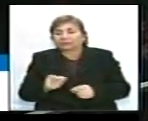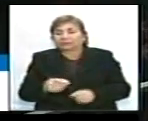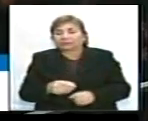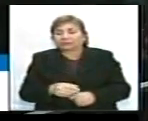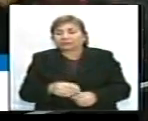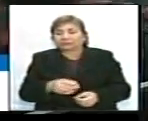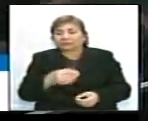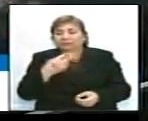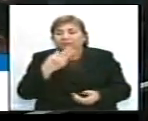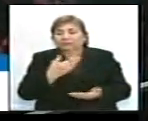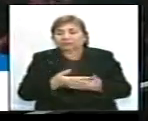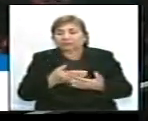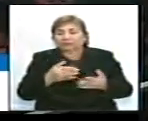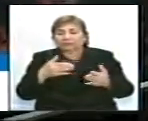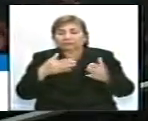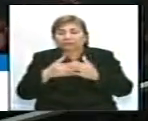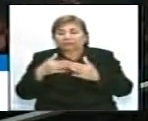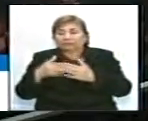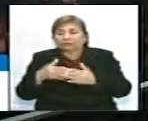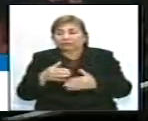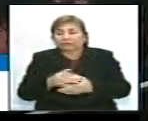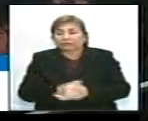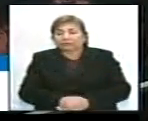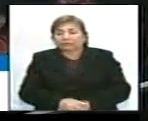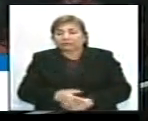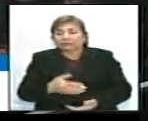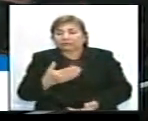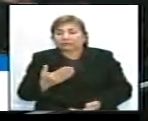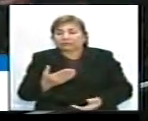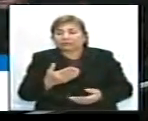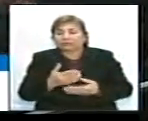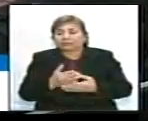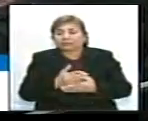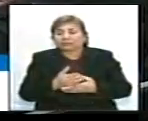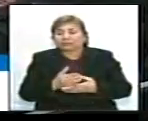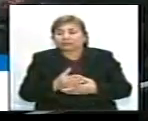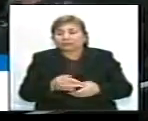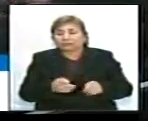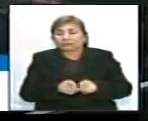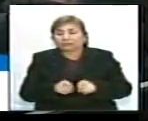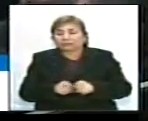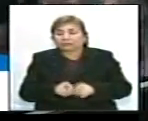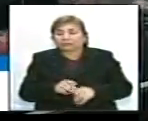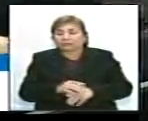mostrado las imágenes, son contundentes, han prácticamente